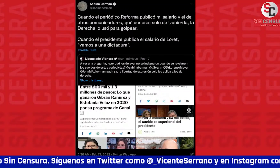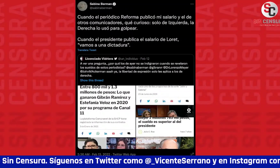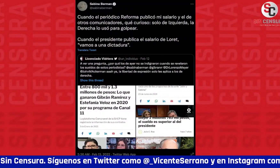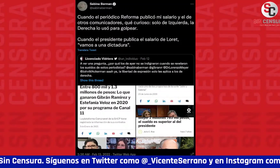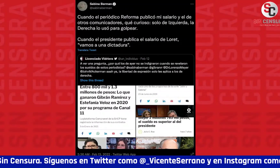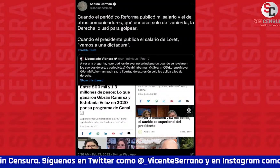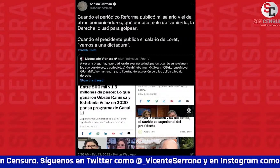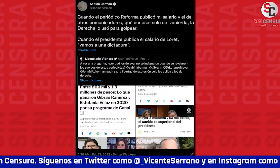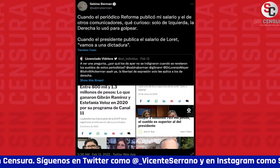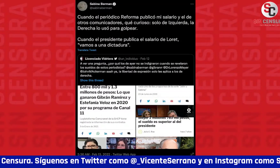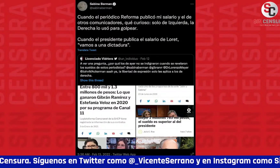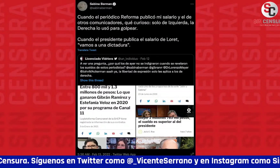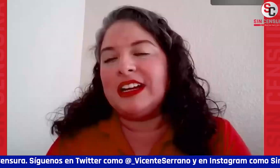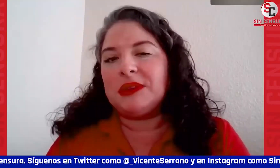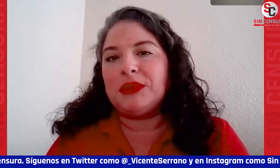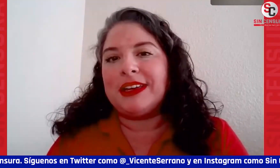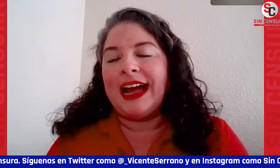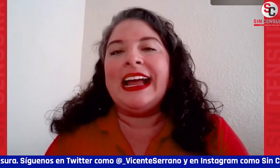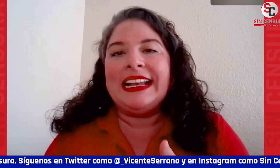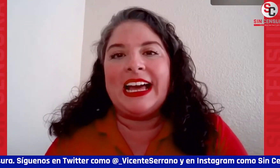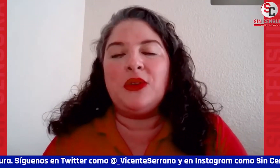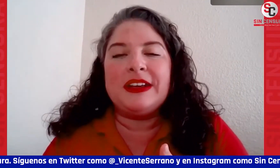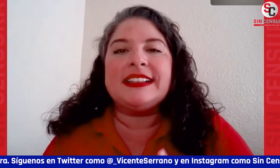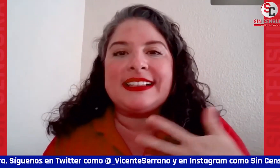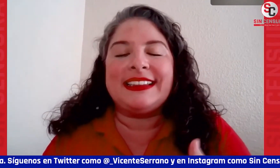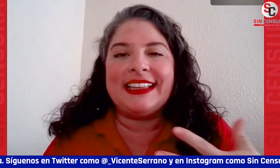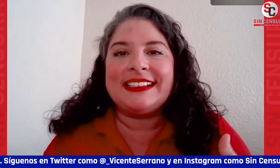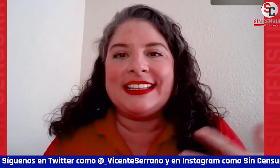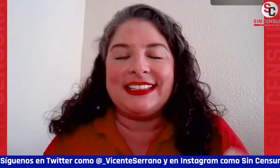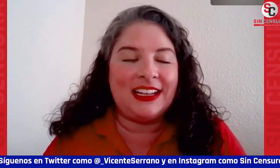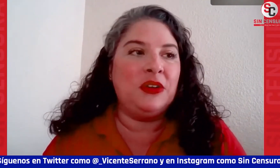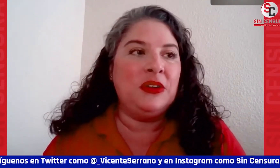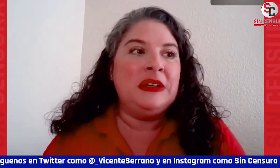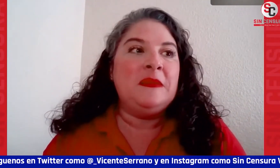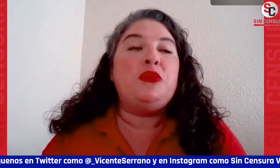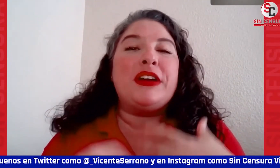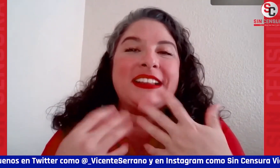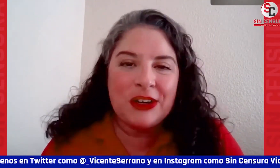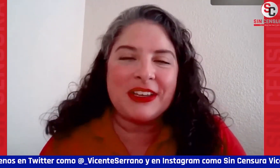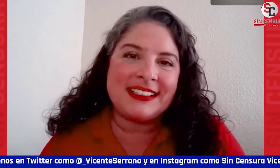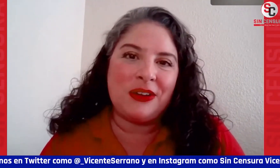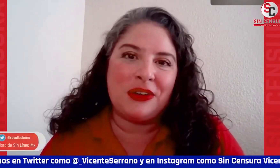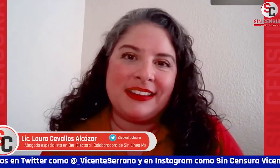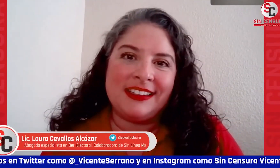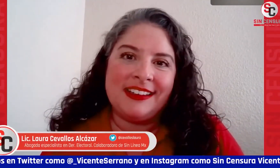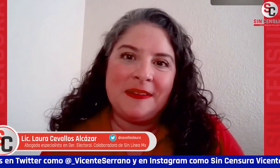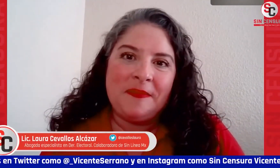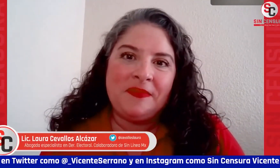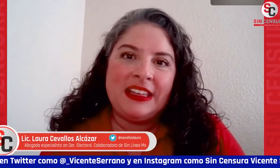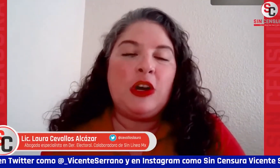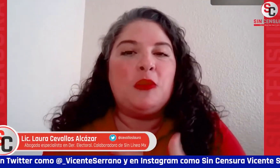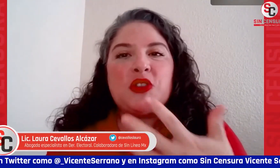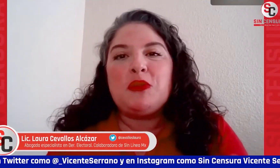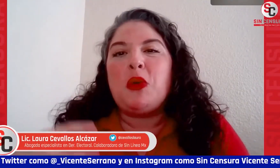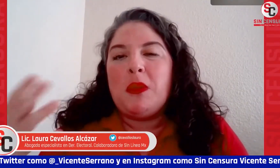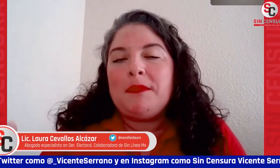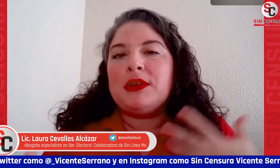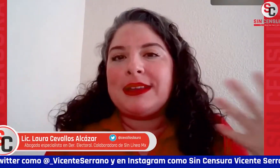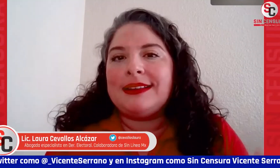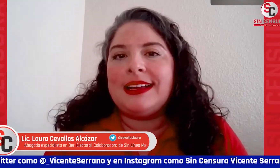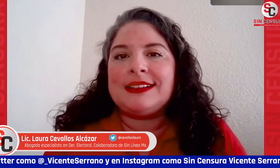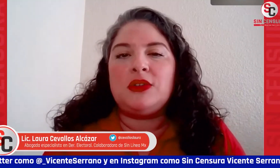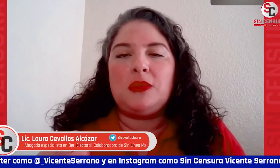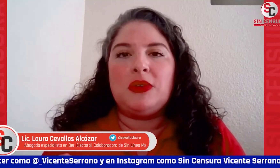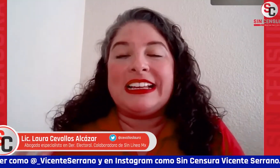Loret. Hay unos que sí son Loret porque han ganado esas cantidades de dinero por hacer lo que hace Loret. Y como van